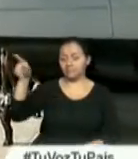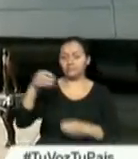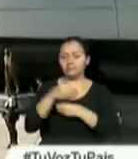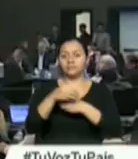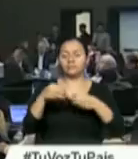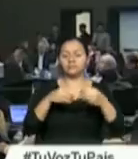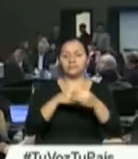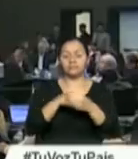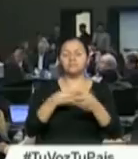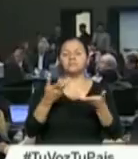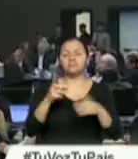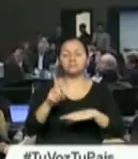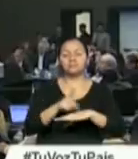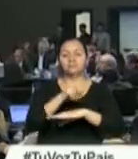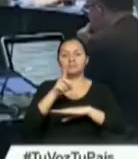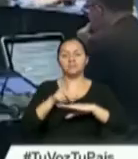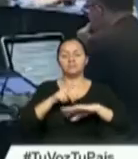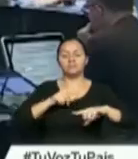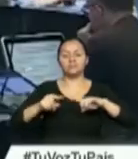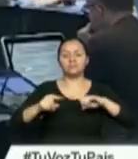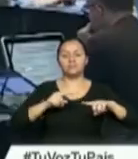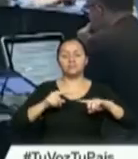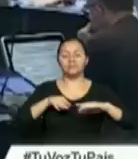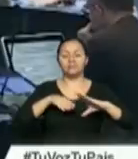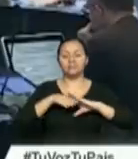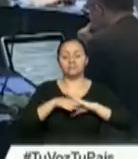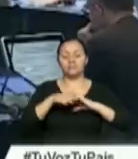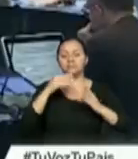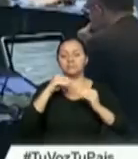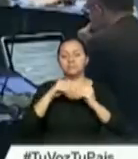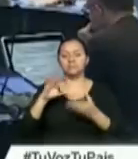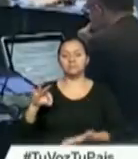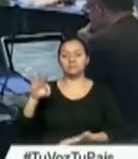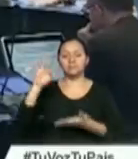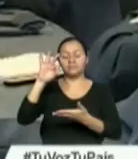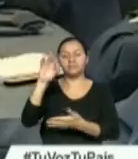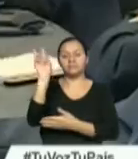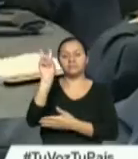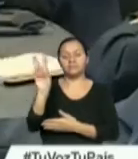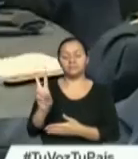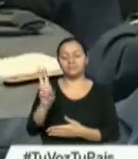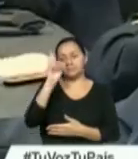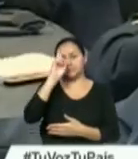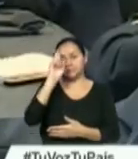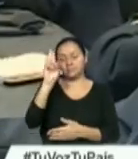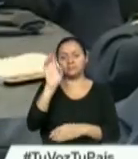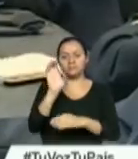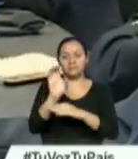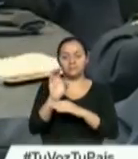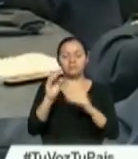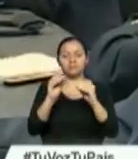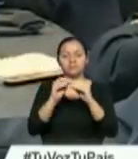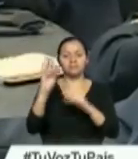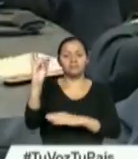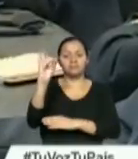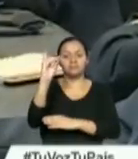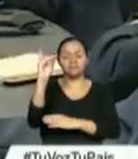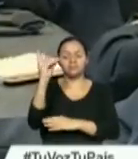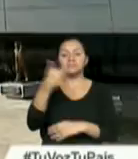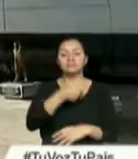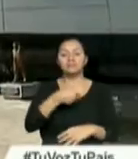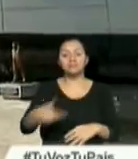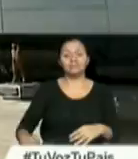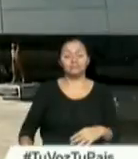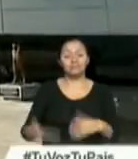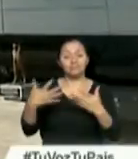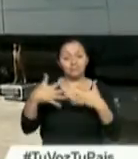el directorio ejecutivo del banco, integrado por representantes de Venezuela, Uruguay, Ecuador y Bolivia. La presidencia ejecutiva